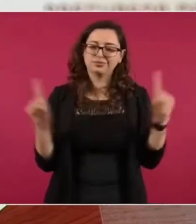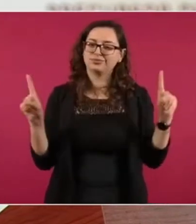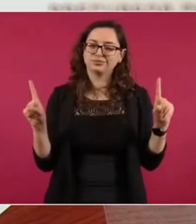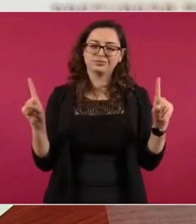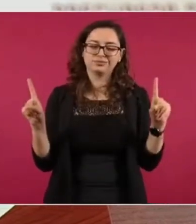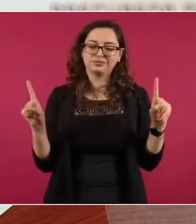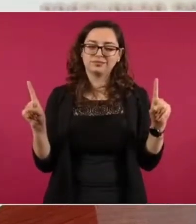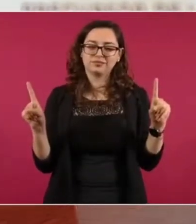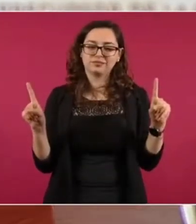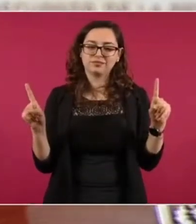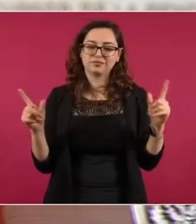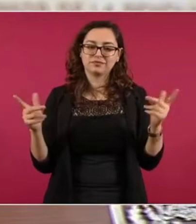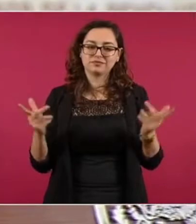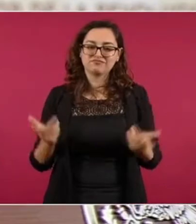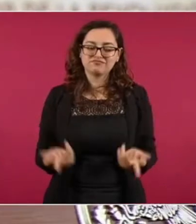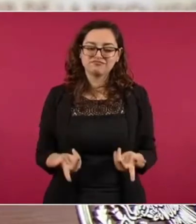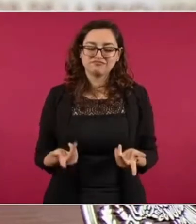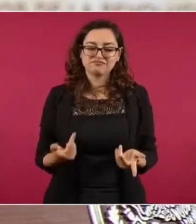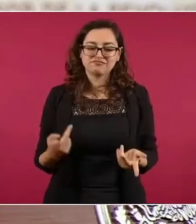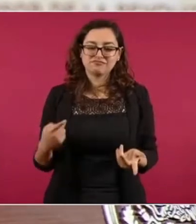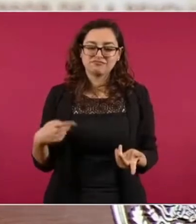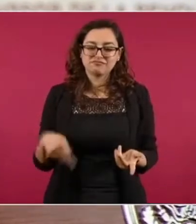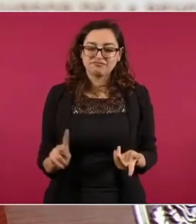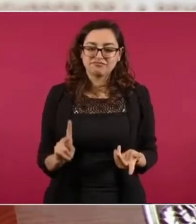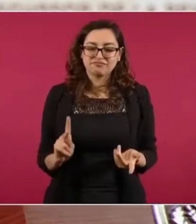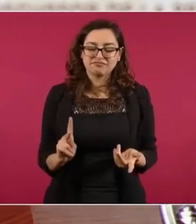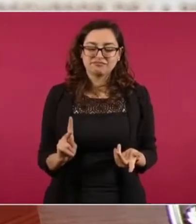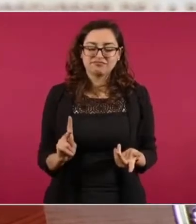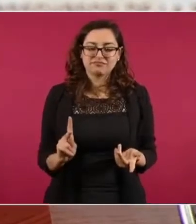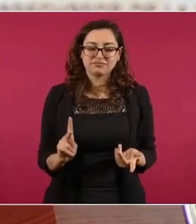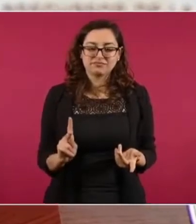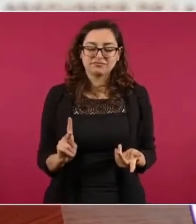Claudio X González,